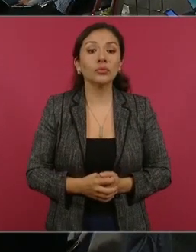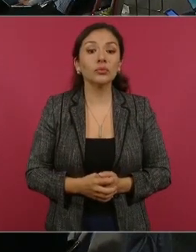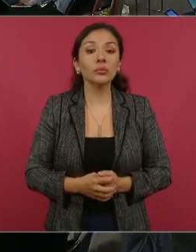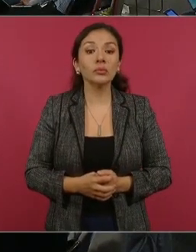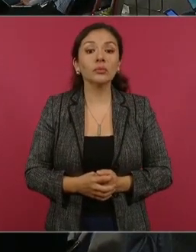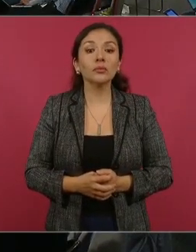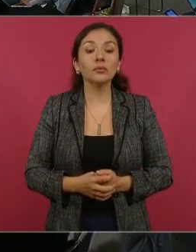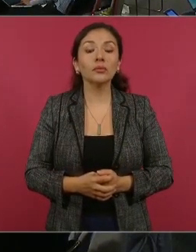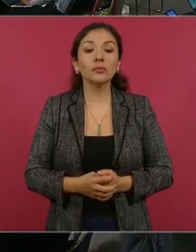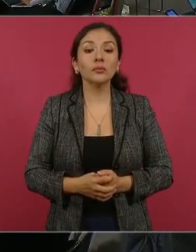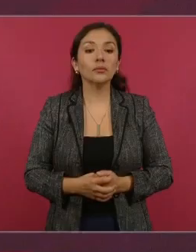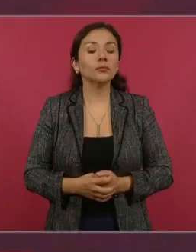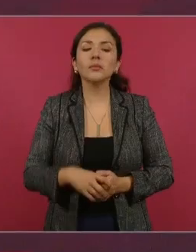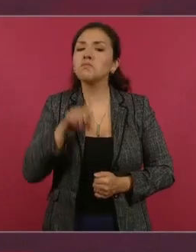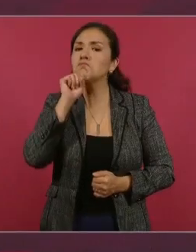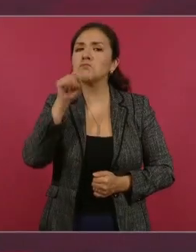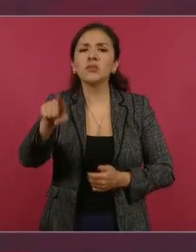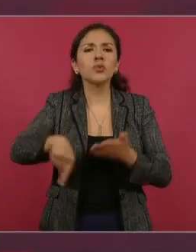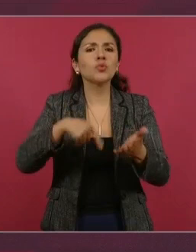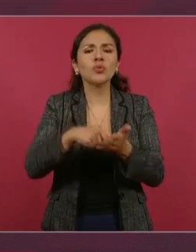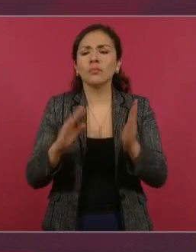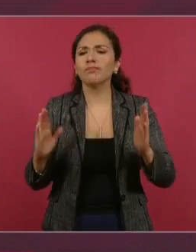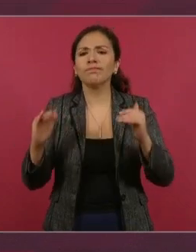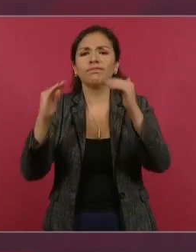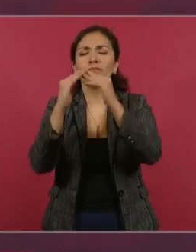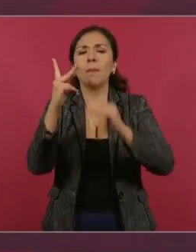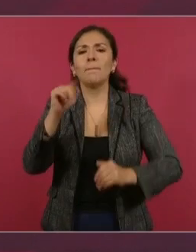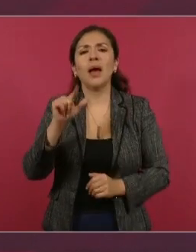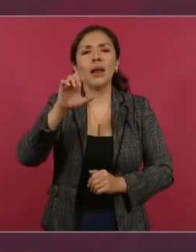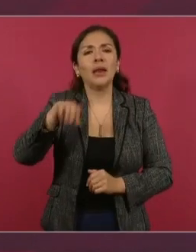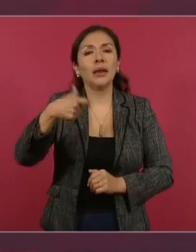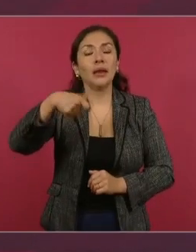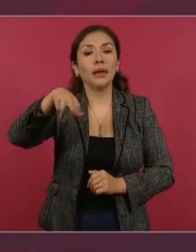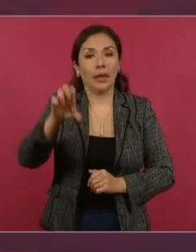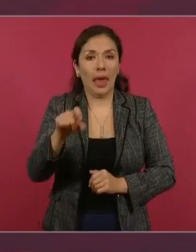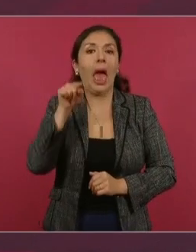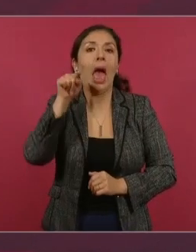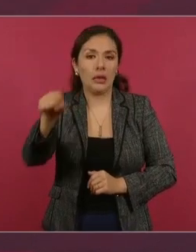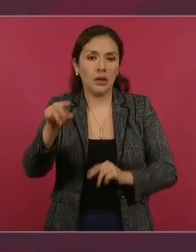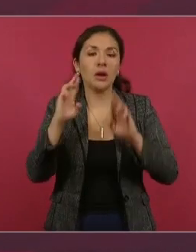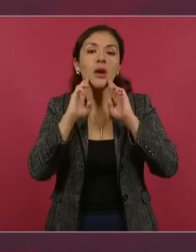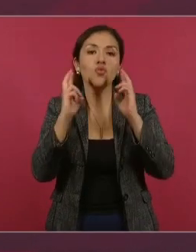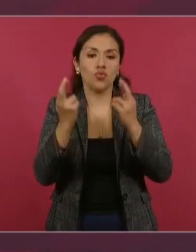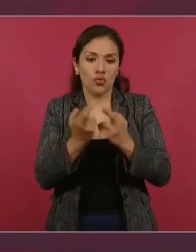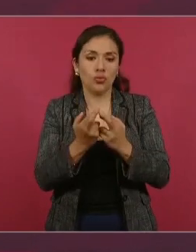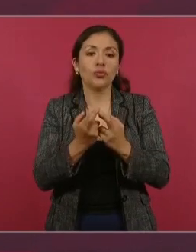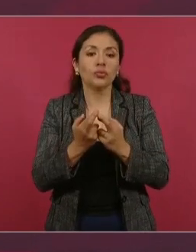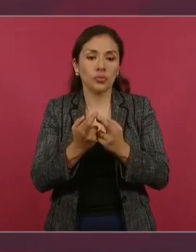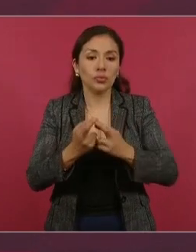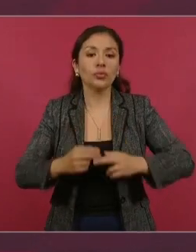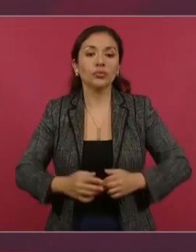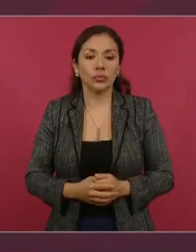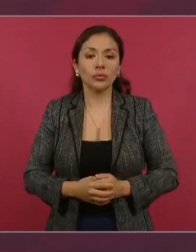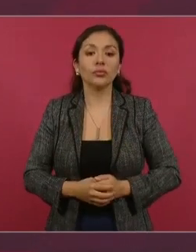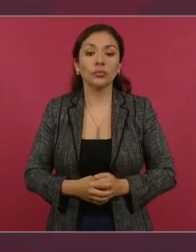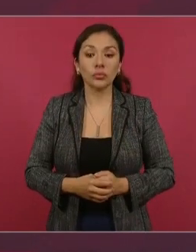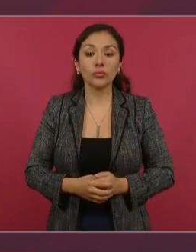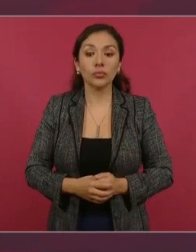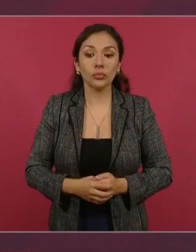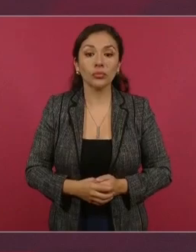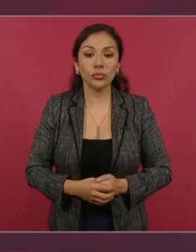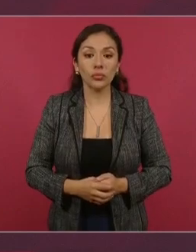No, va a ser en la zona arqueológica de Palenque, en la zona arqueológica de